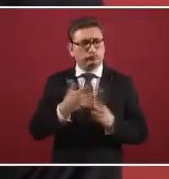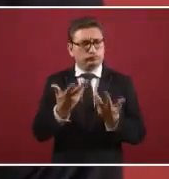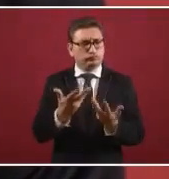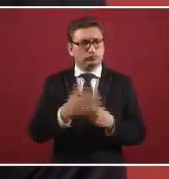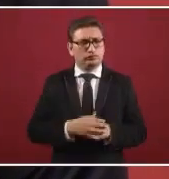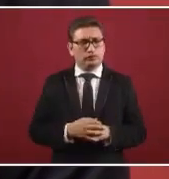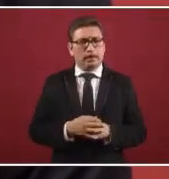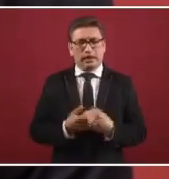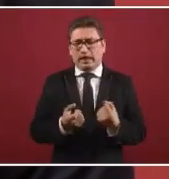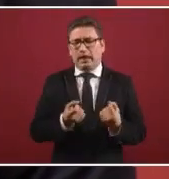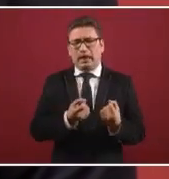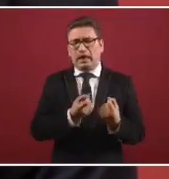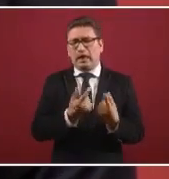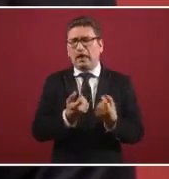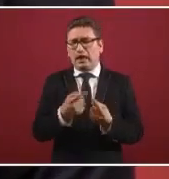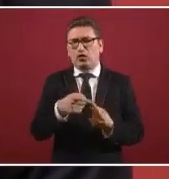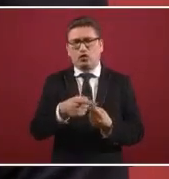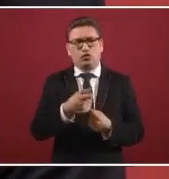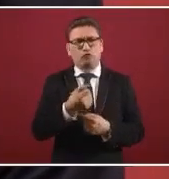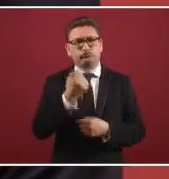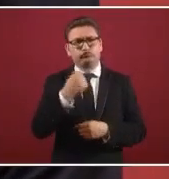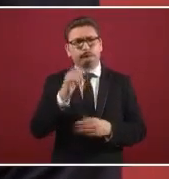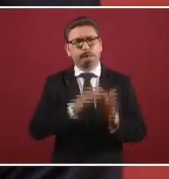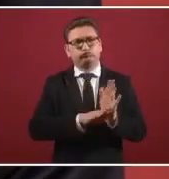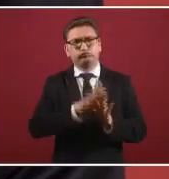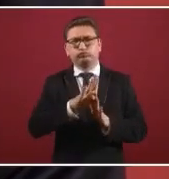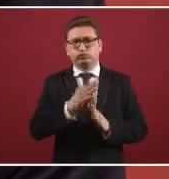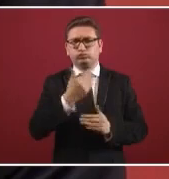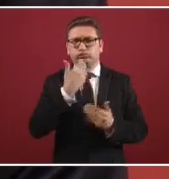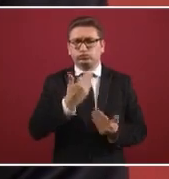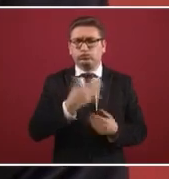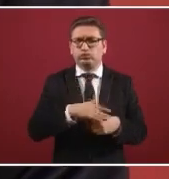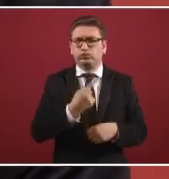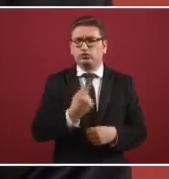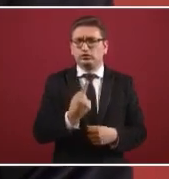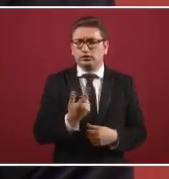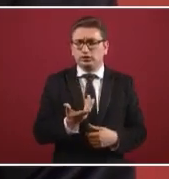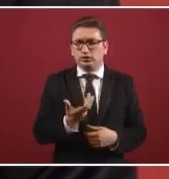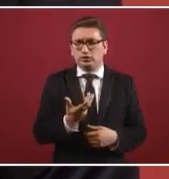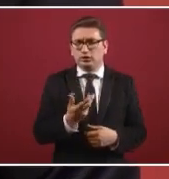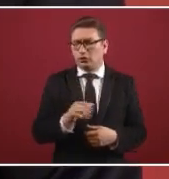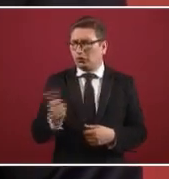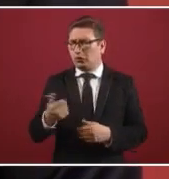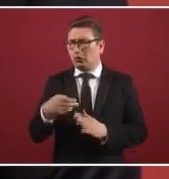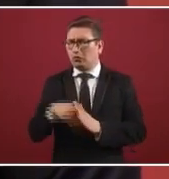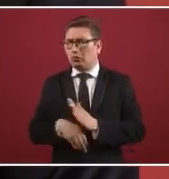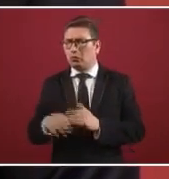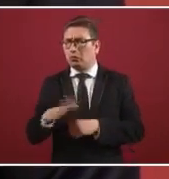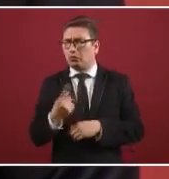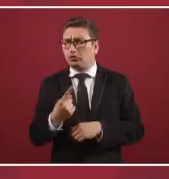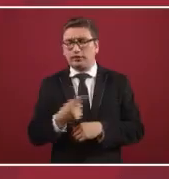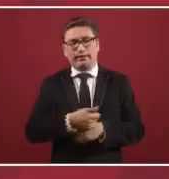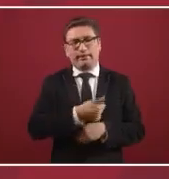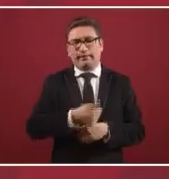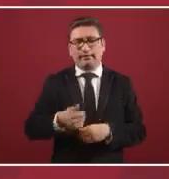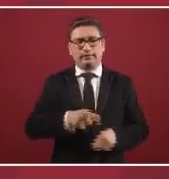Porque unos sí sacan buenas calificaciones, hay algunos que pues, tienen más